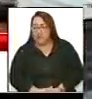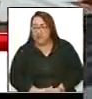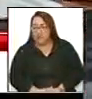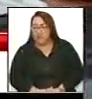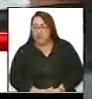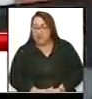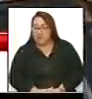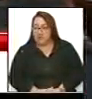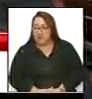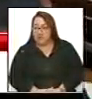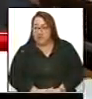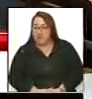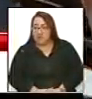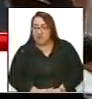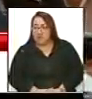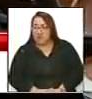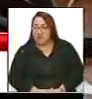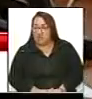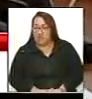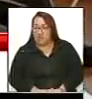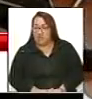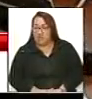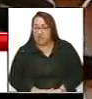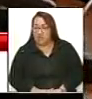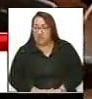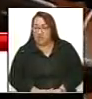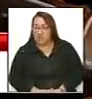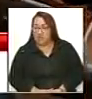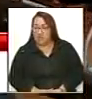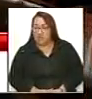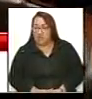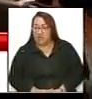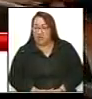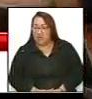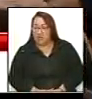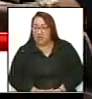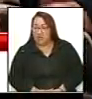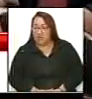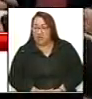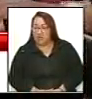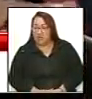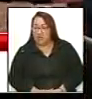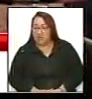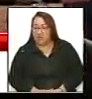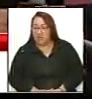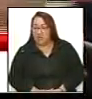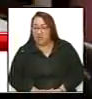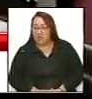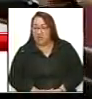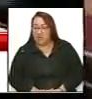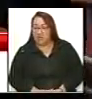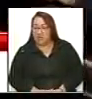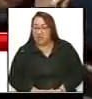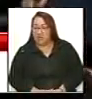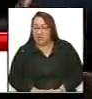Muchas gracias, señor congresista, por la invitación.